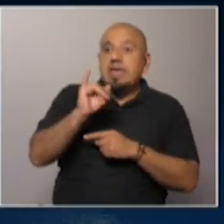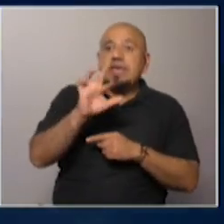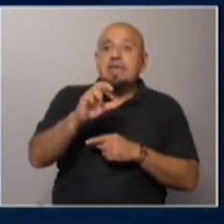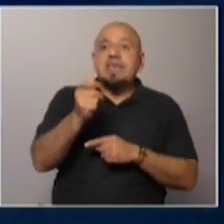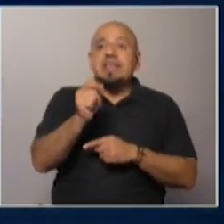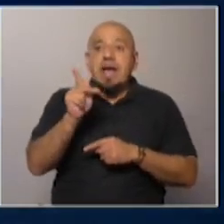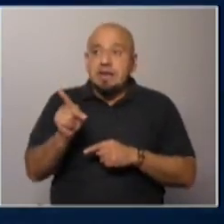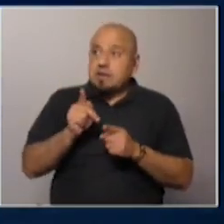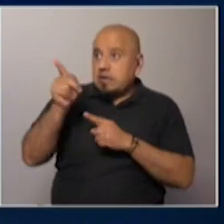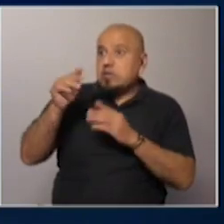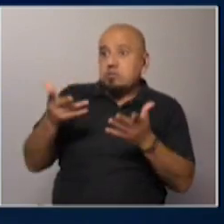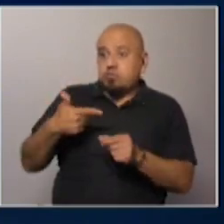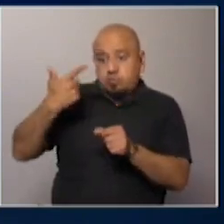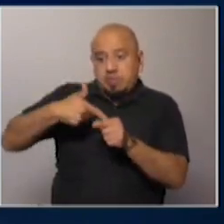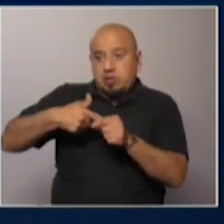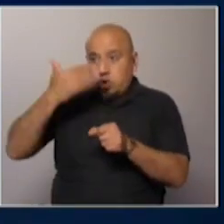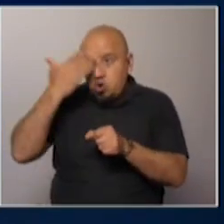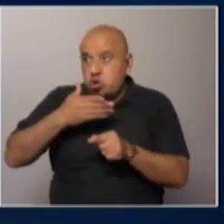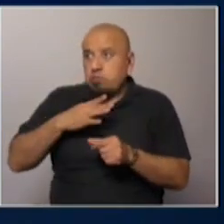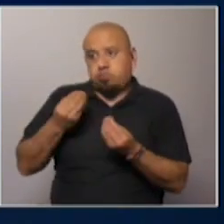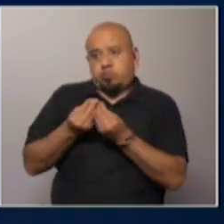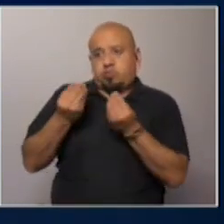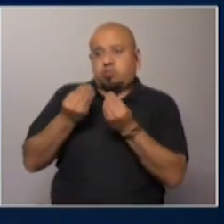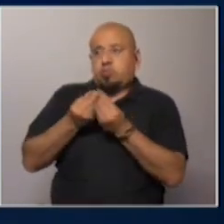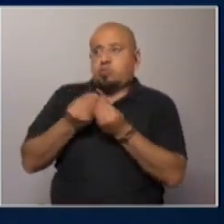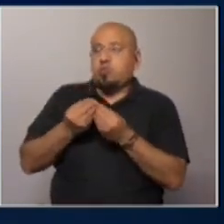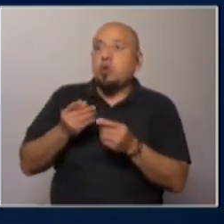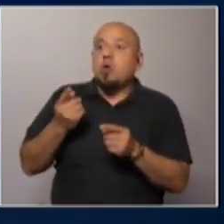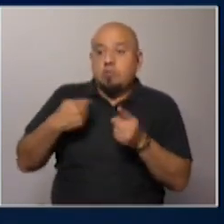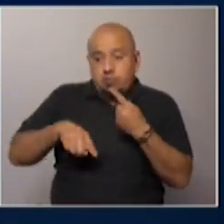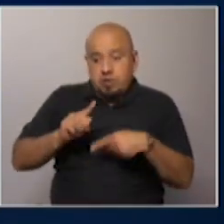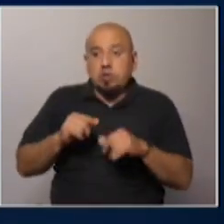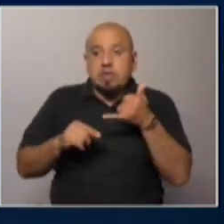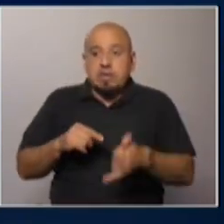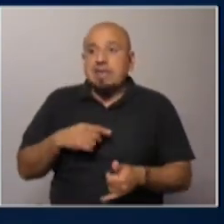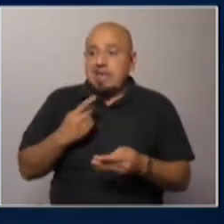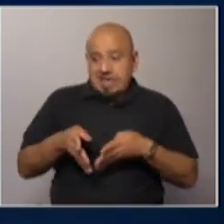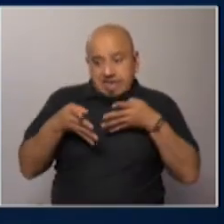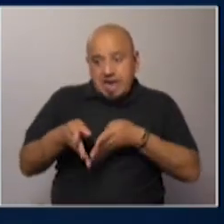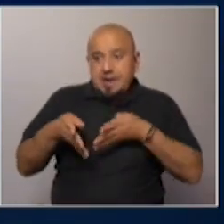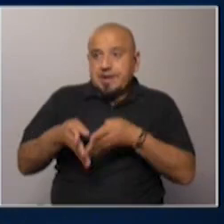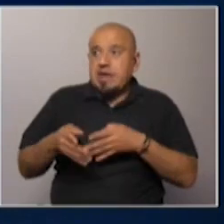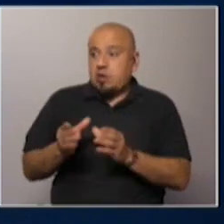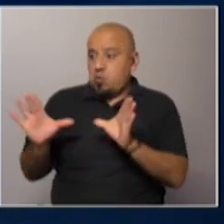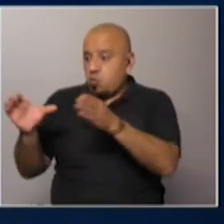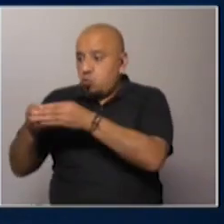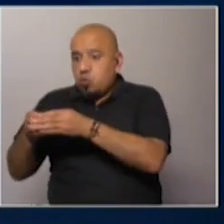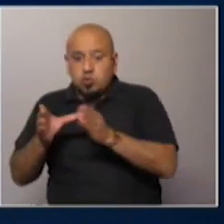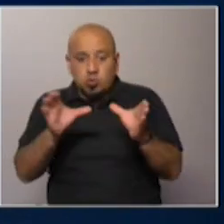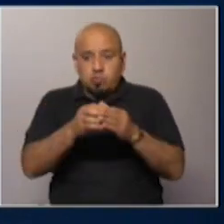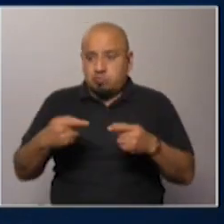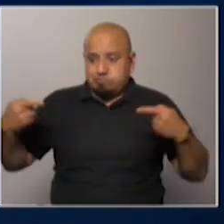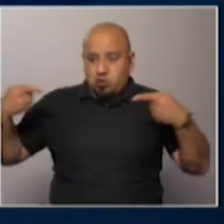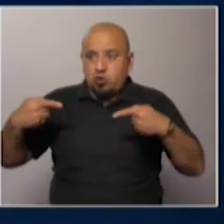país con renta petrolera es un país muy importante en el conjunto de naciones árabes pero que tiene todavía guerra de guerrillas que hay enfrentamientos fracturas sociales